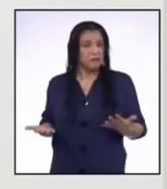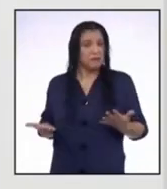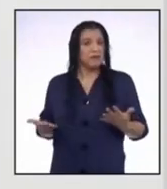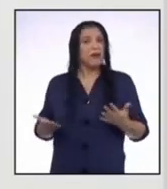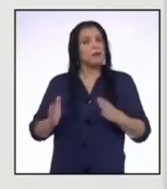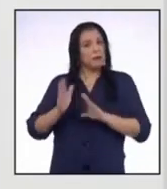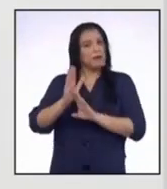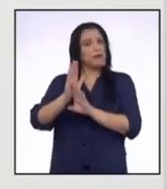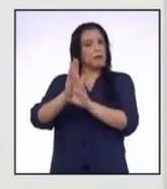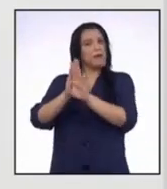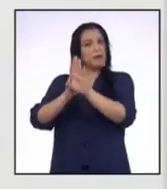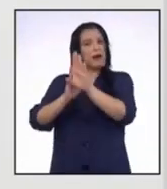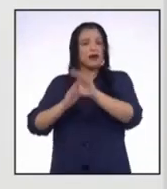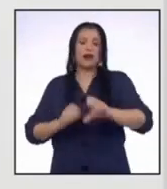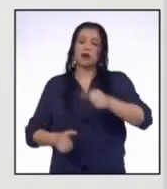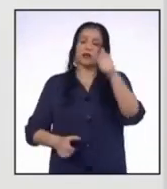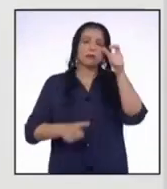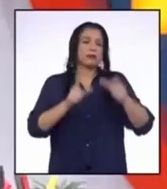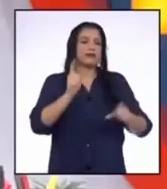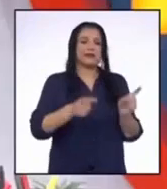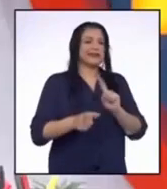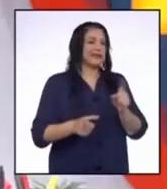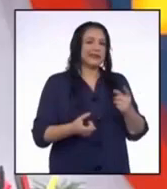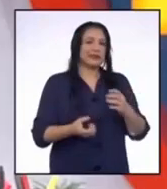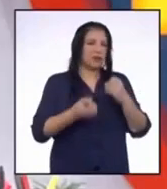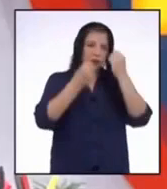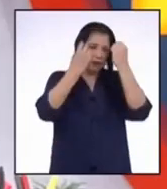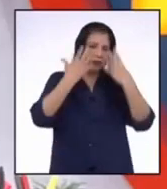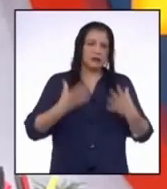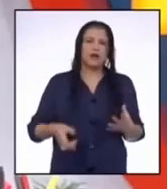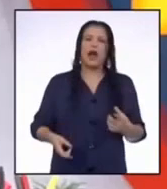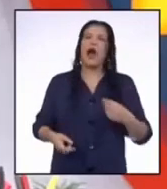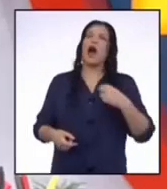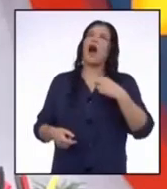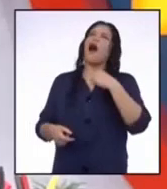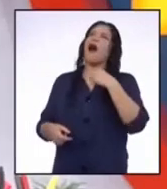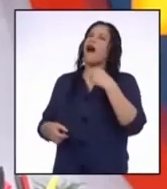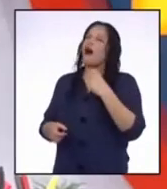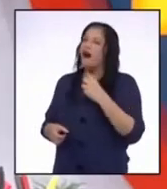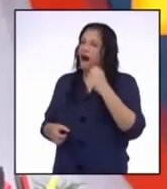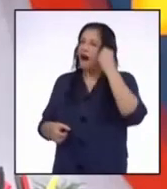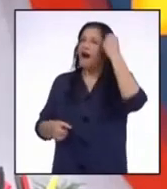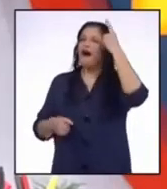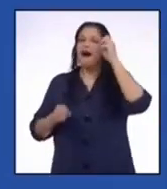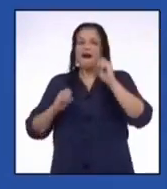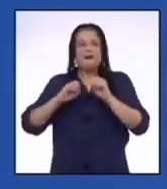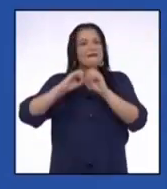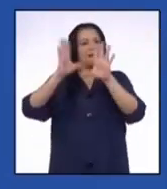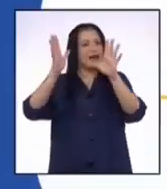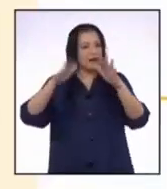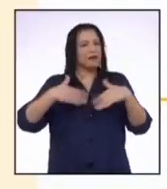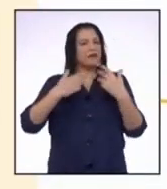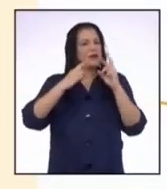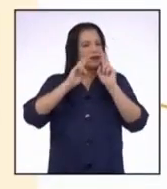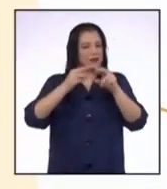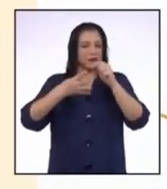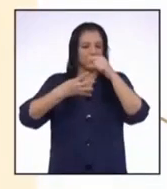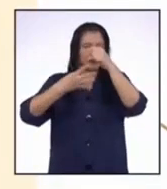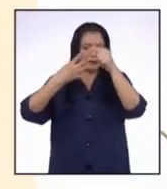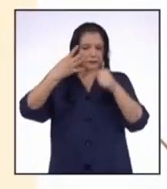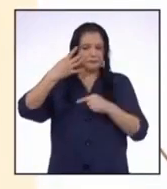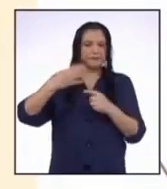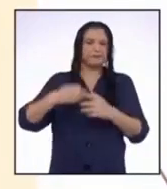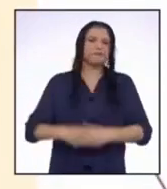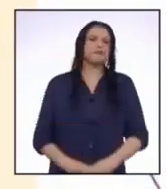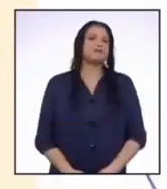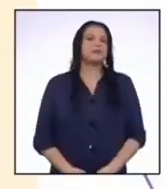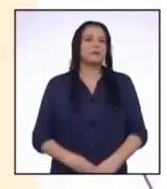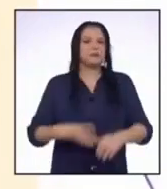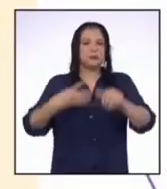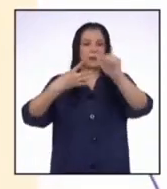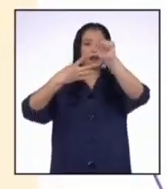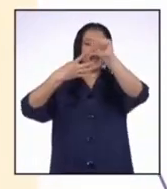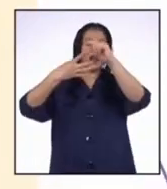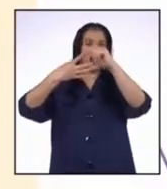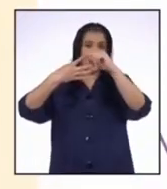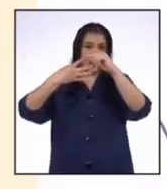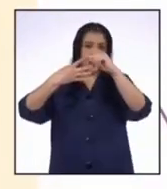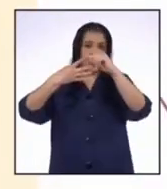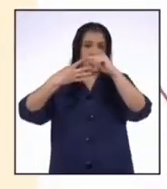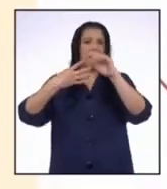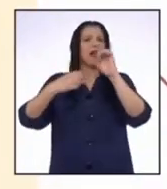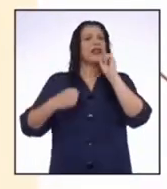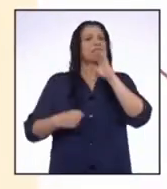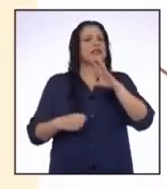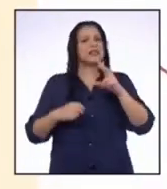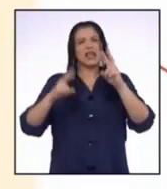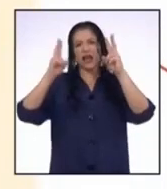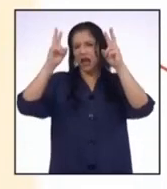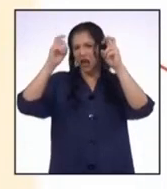más desarrollada que los otros. Me quedó clarísimo, ahora sí puedo contestar. A ver, la letra A menciona